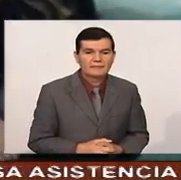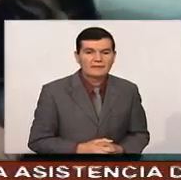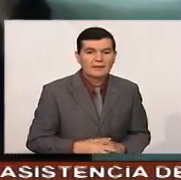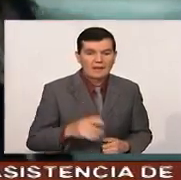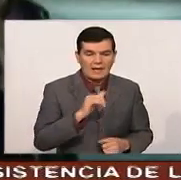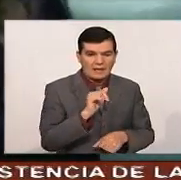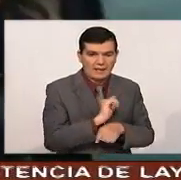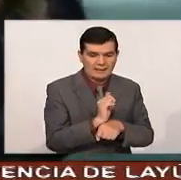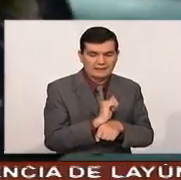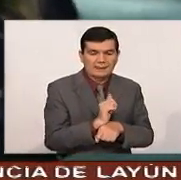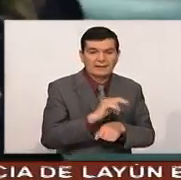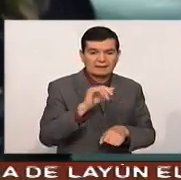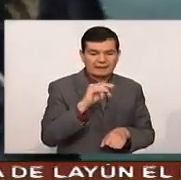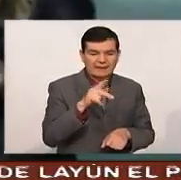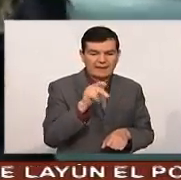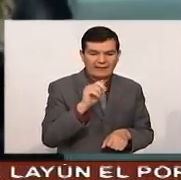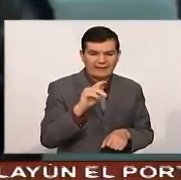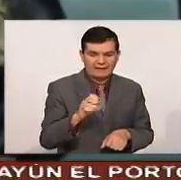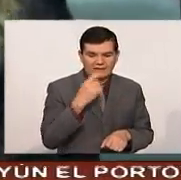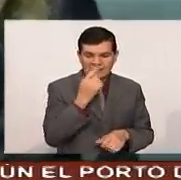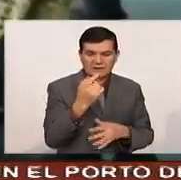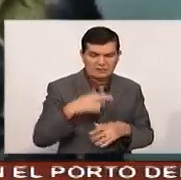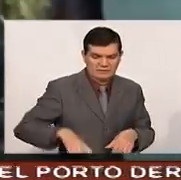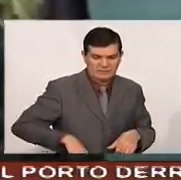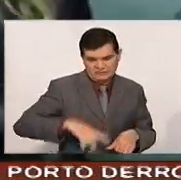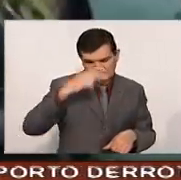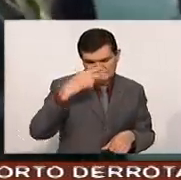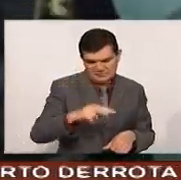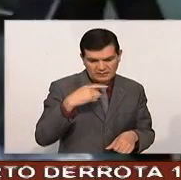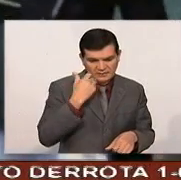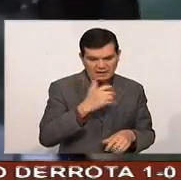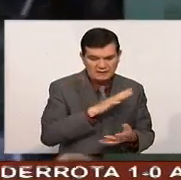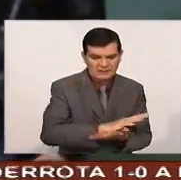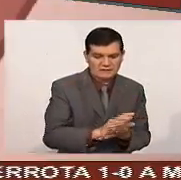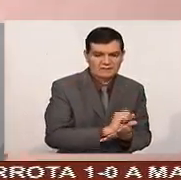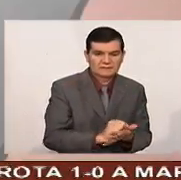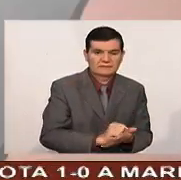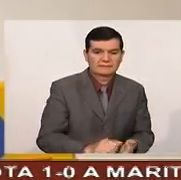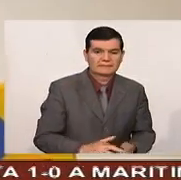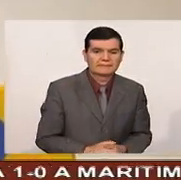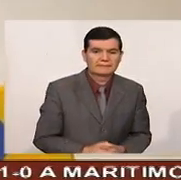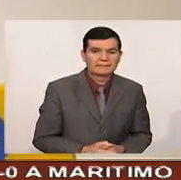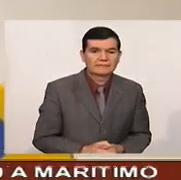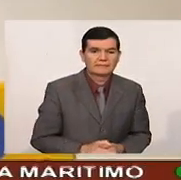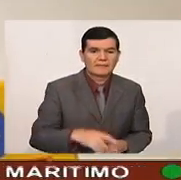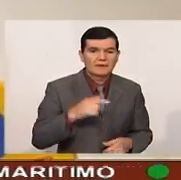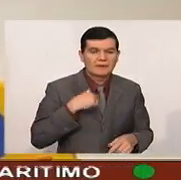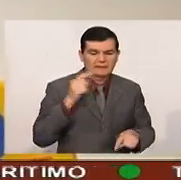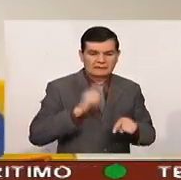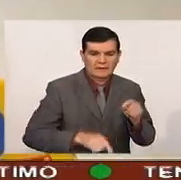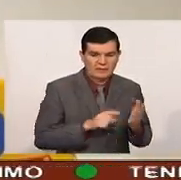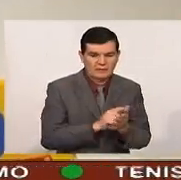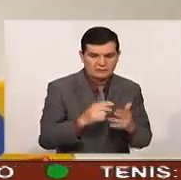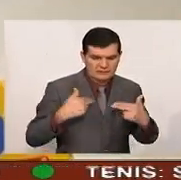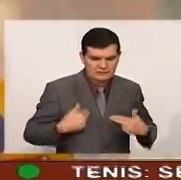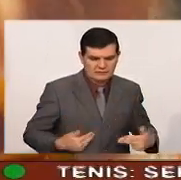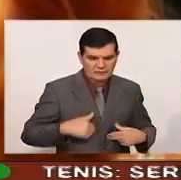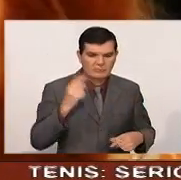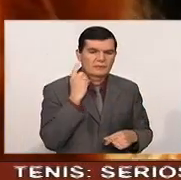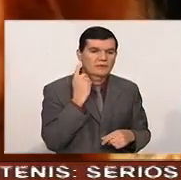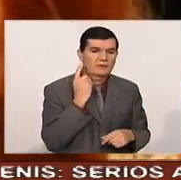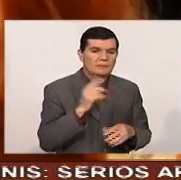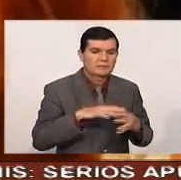La actriz Kate del Castillo denuncia que el gobierno mexicano la quiere destrozar. No se violaron derechos humanos de